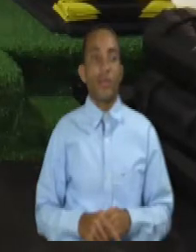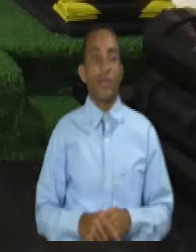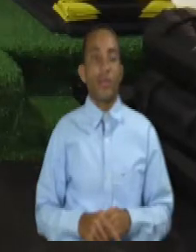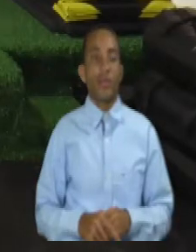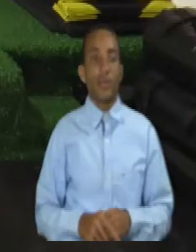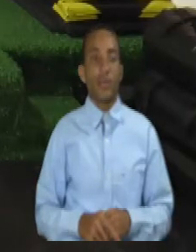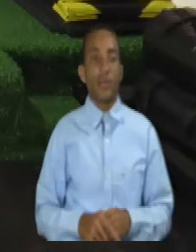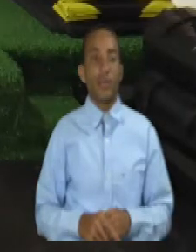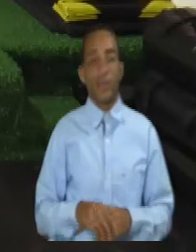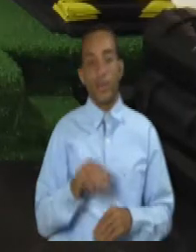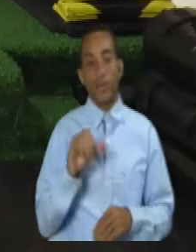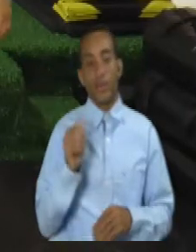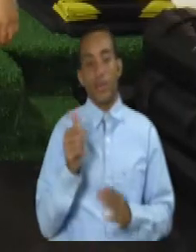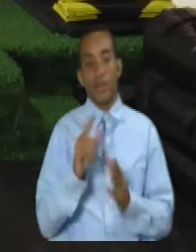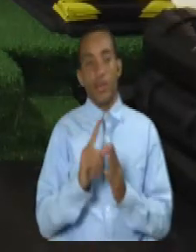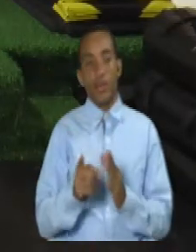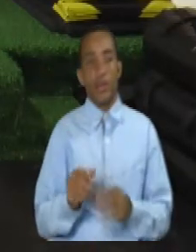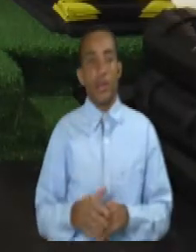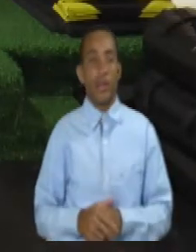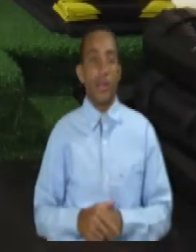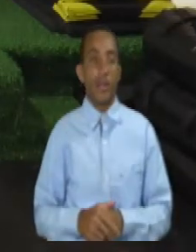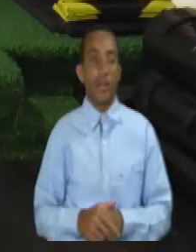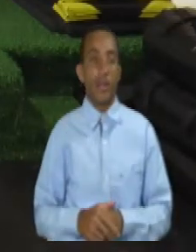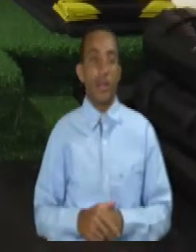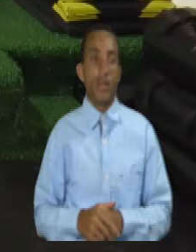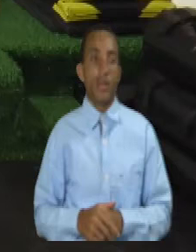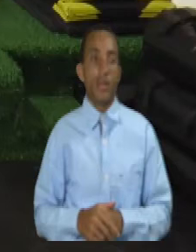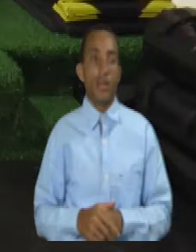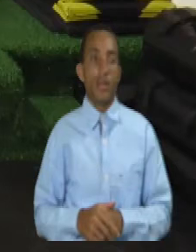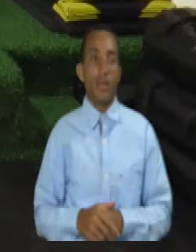5 o 10 segunditos, cambio.